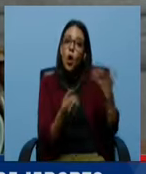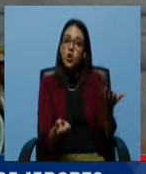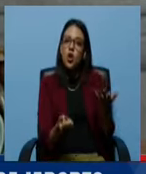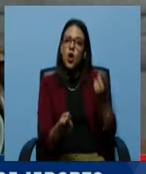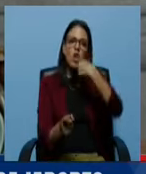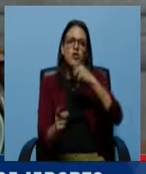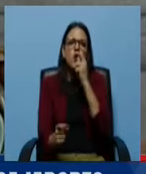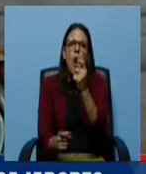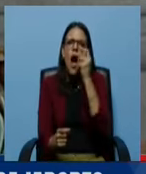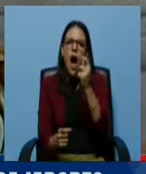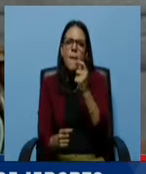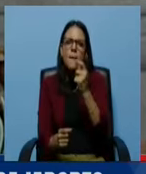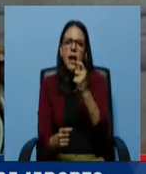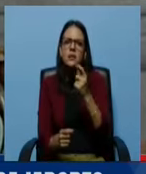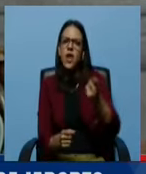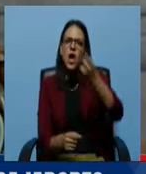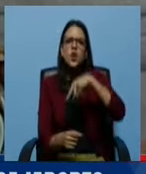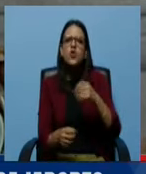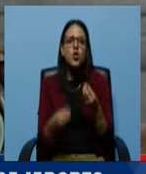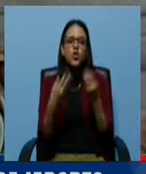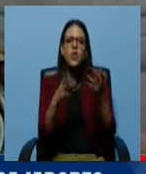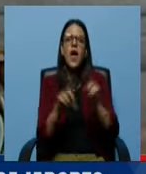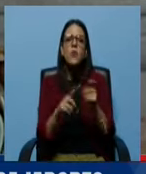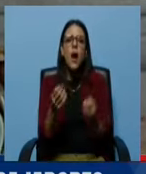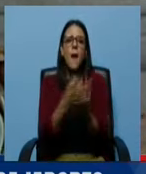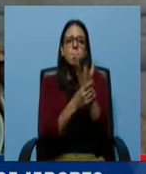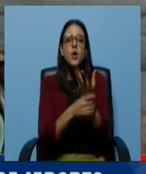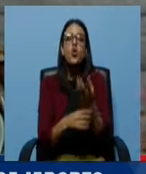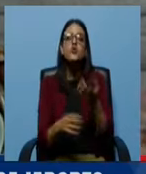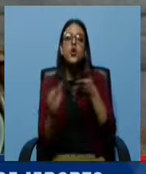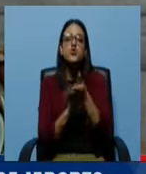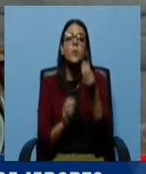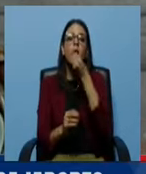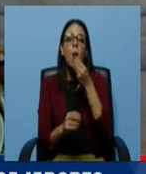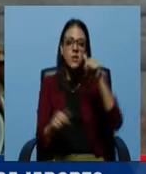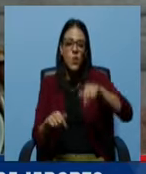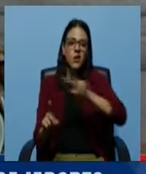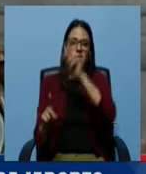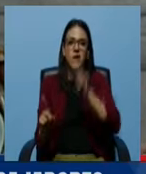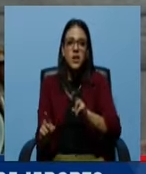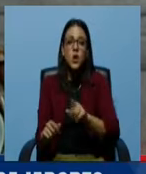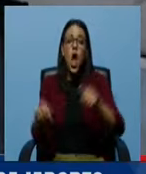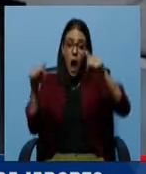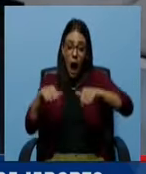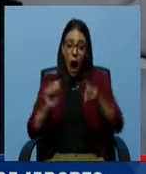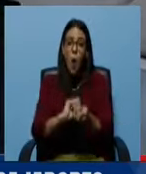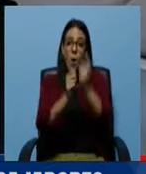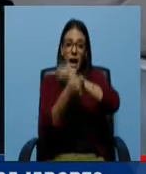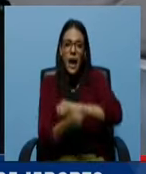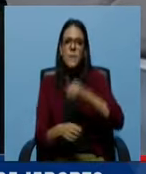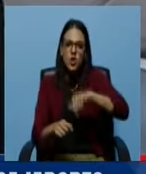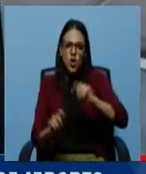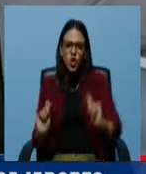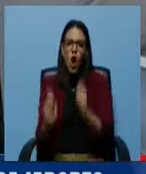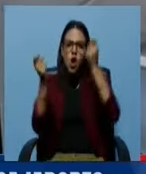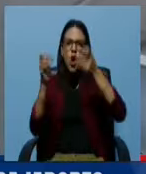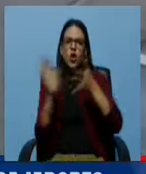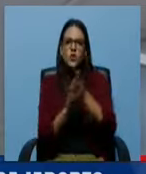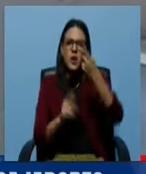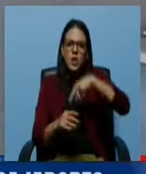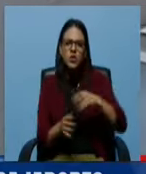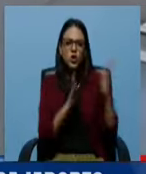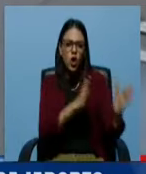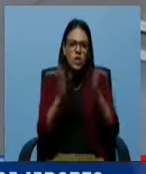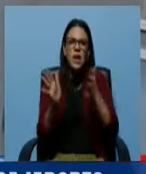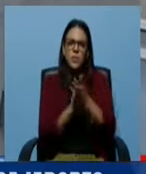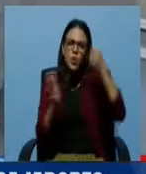Jamás se produjeron los alimentos en Venezuela. Hoy te puedo decir que uno de los grandes logros de la etapa de resistencia,